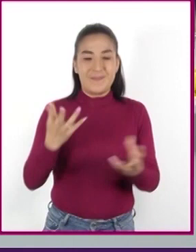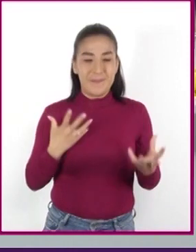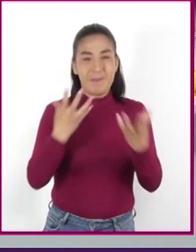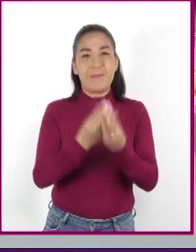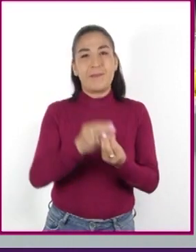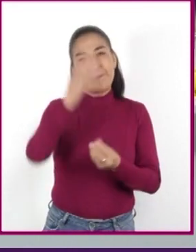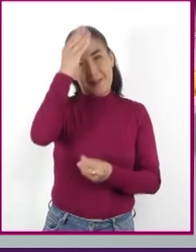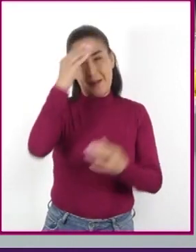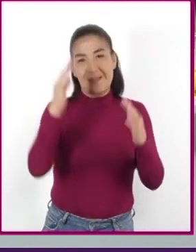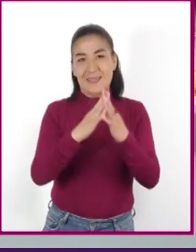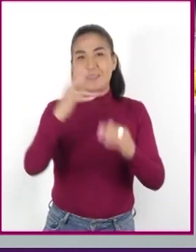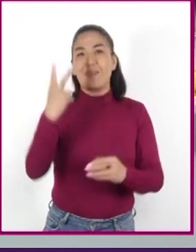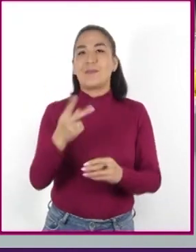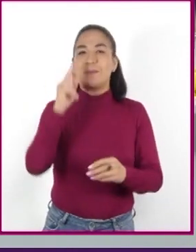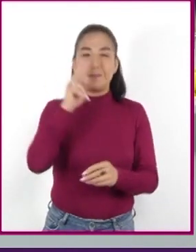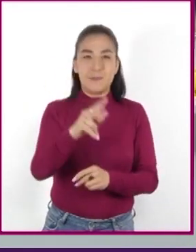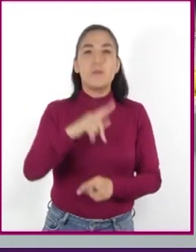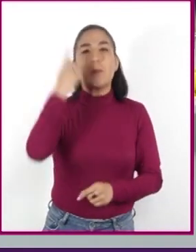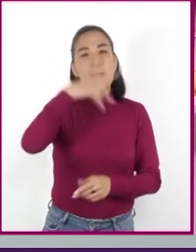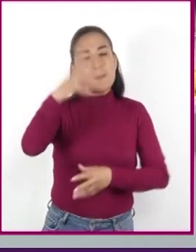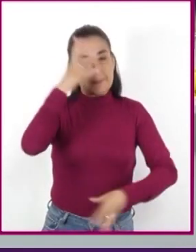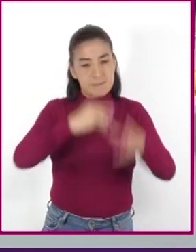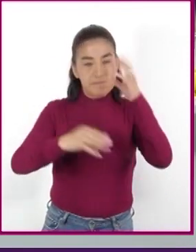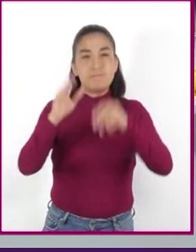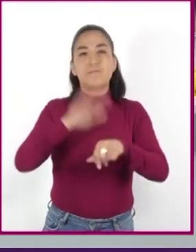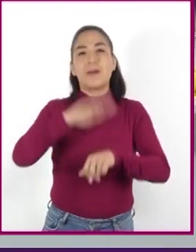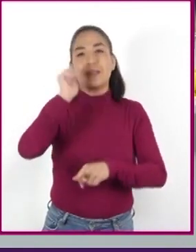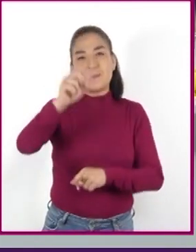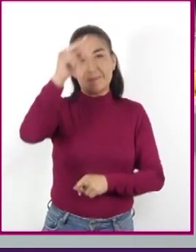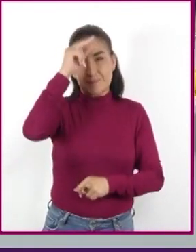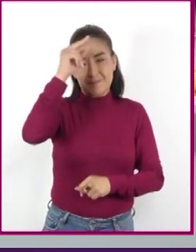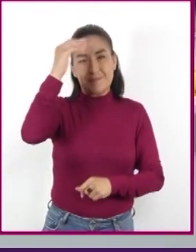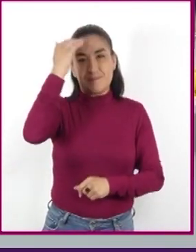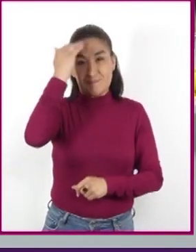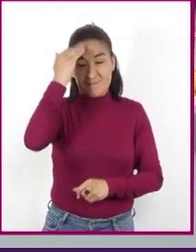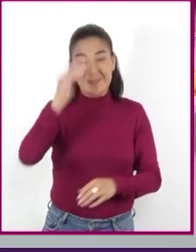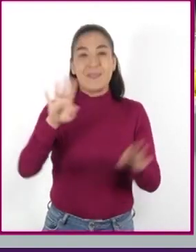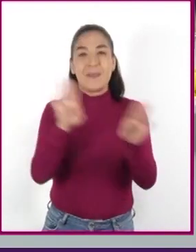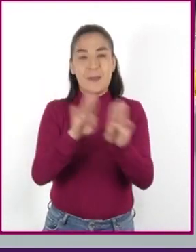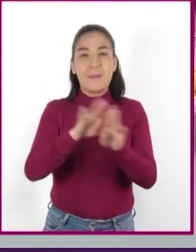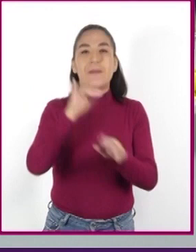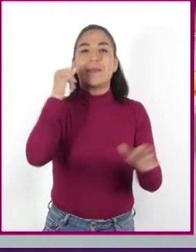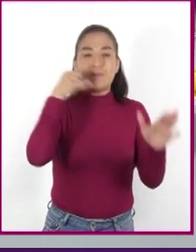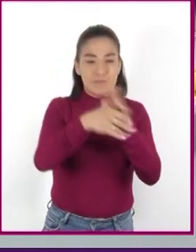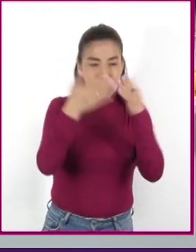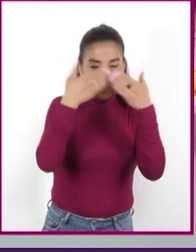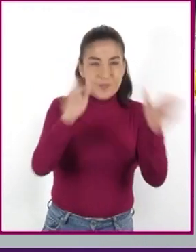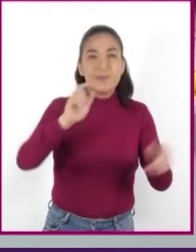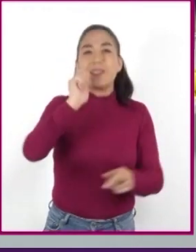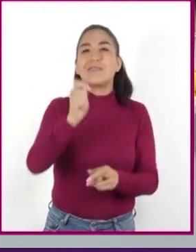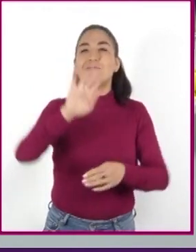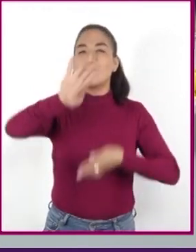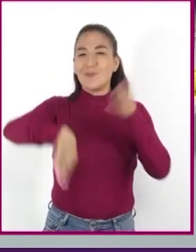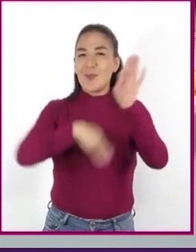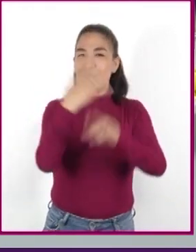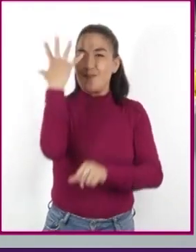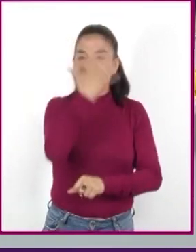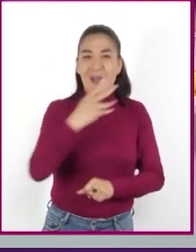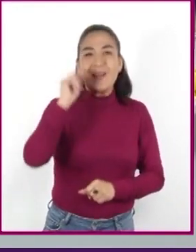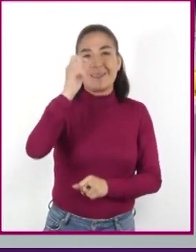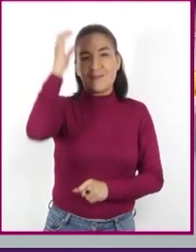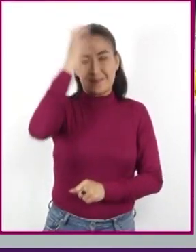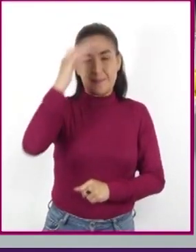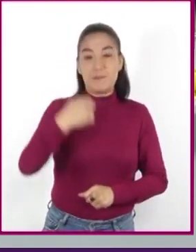en Casa 2 para fortalecer nuestras habilidades y aptitudes al descubrir juntos el maravilloso mundo de la ciencia. Mi